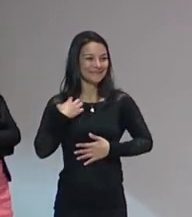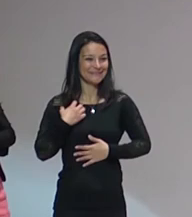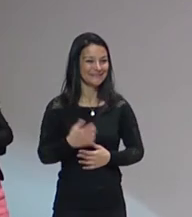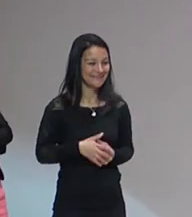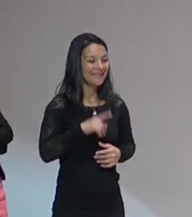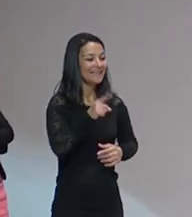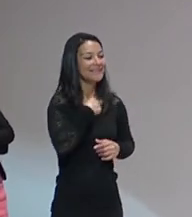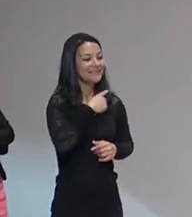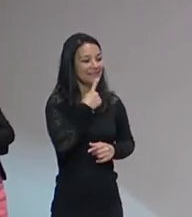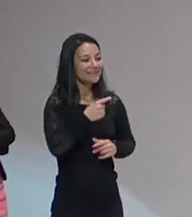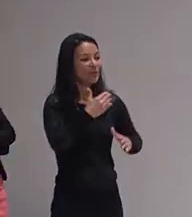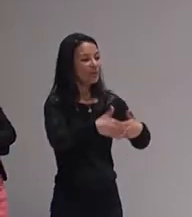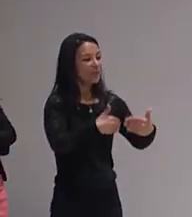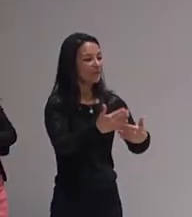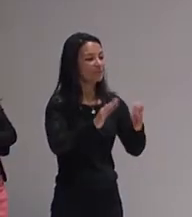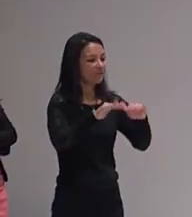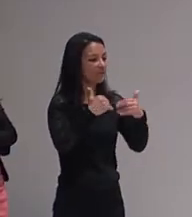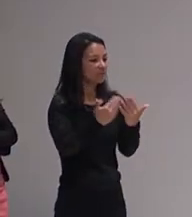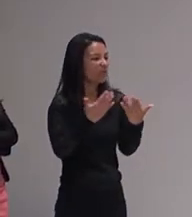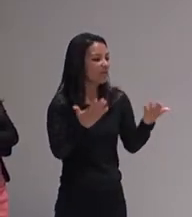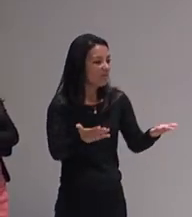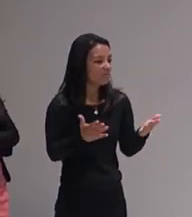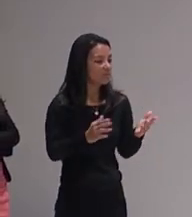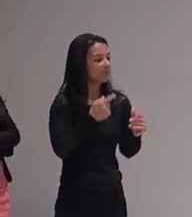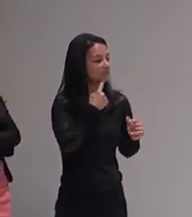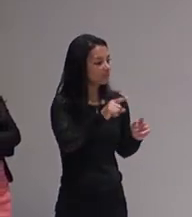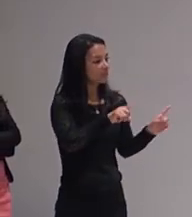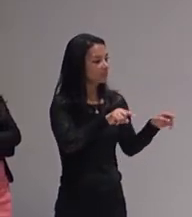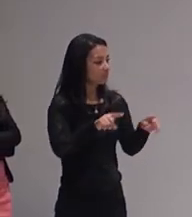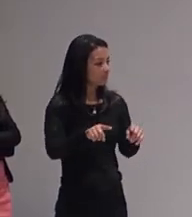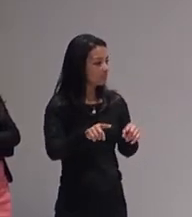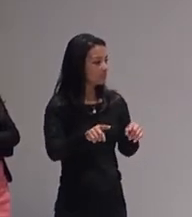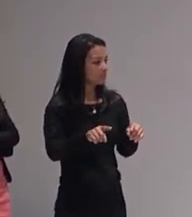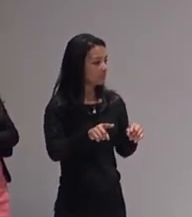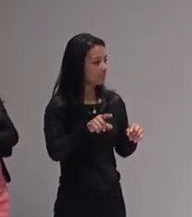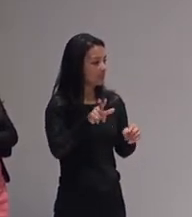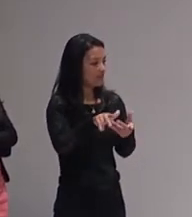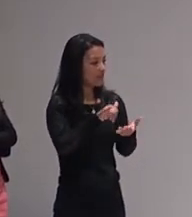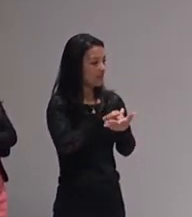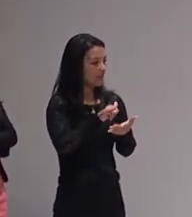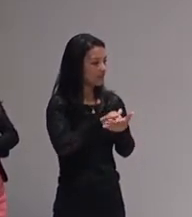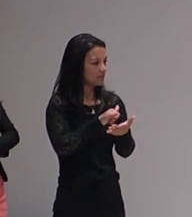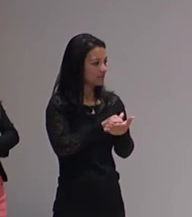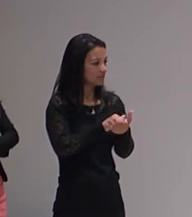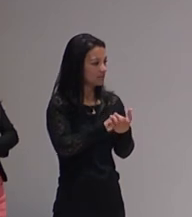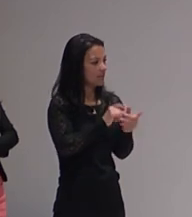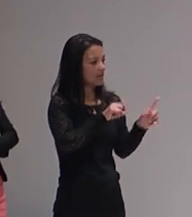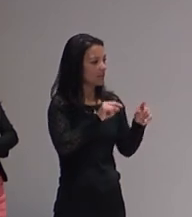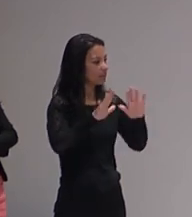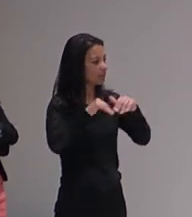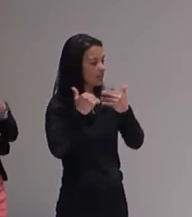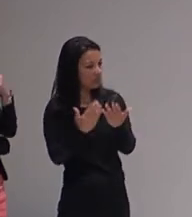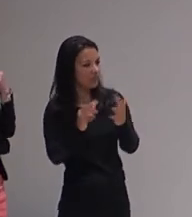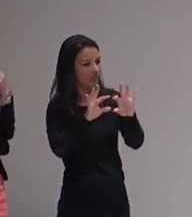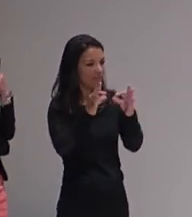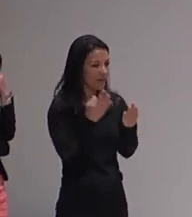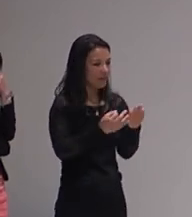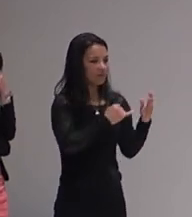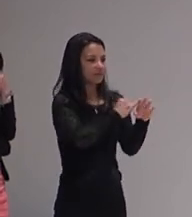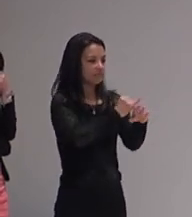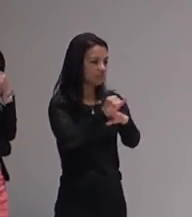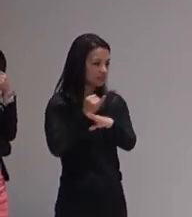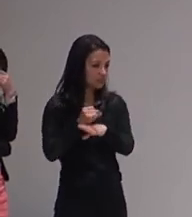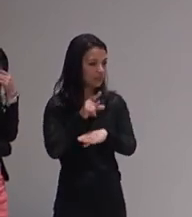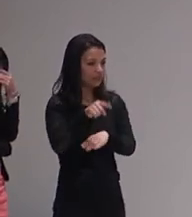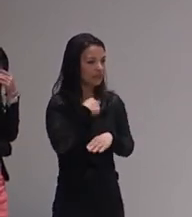escuela. Y hay un vínculo, entonces, de la familia con la institución a partir de una